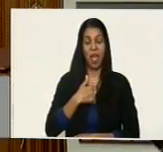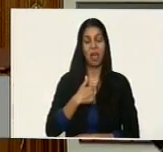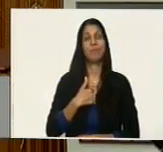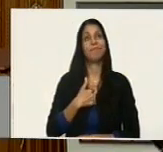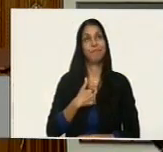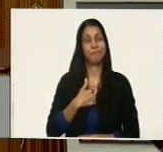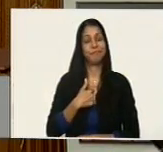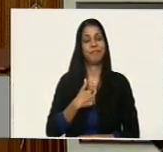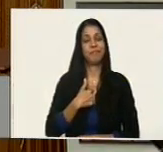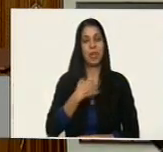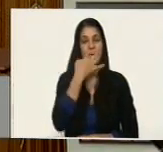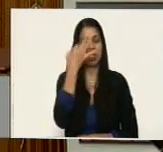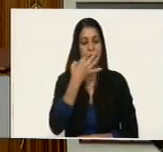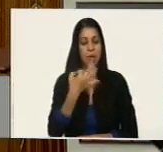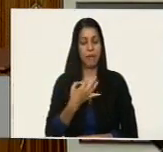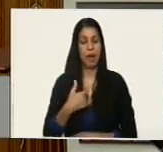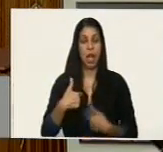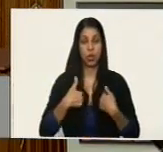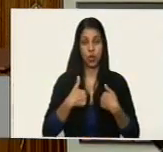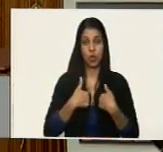Yo realmente me siento un poco.